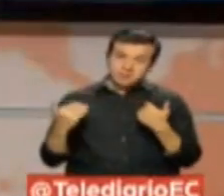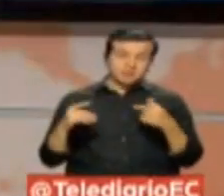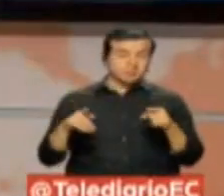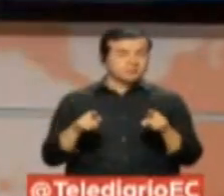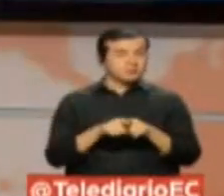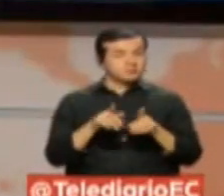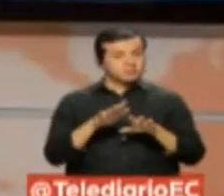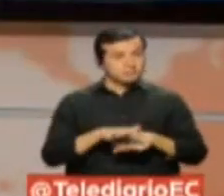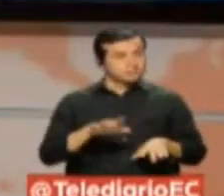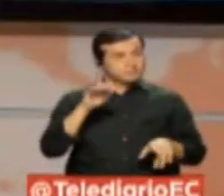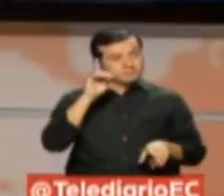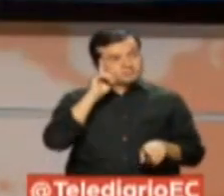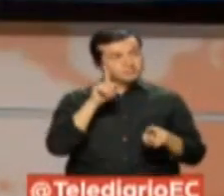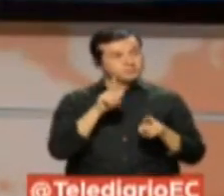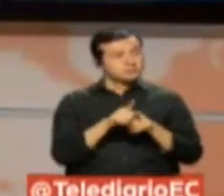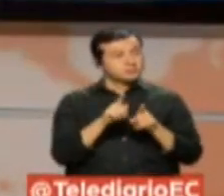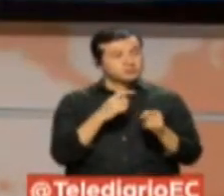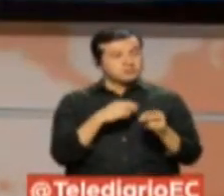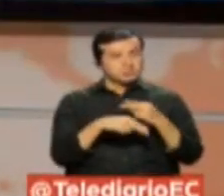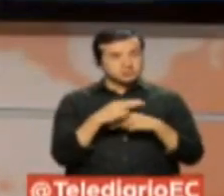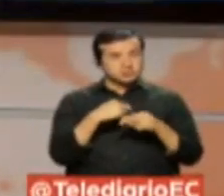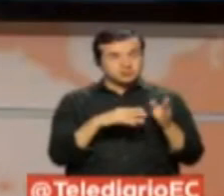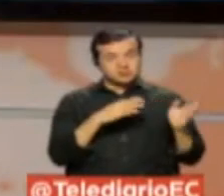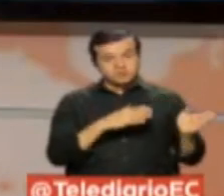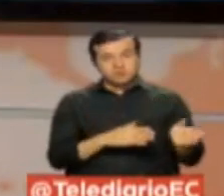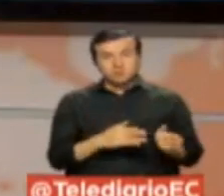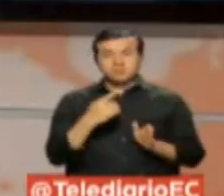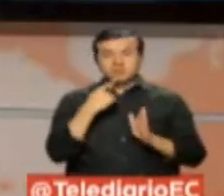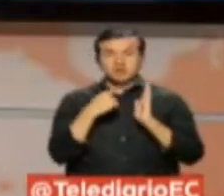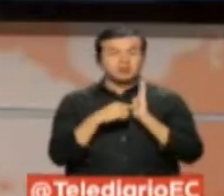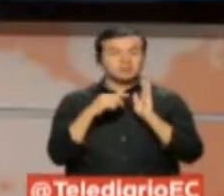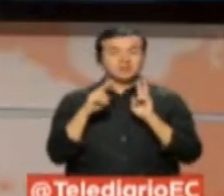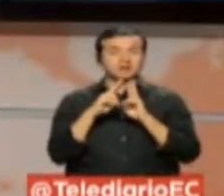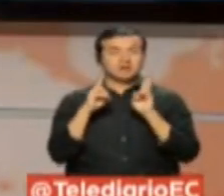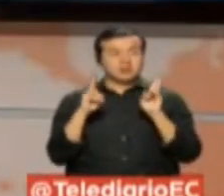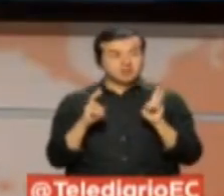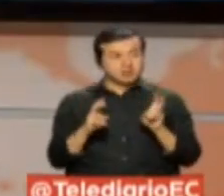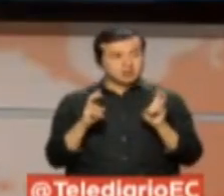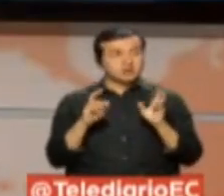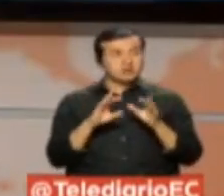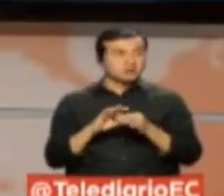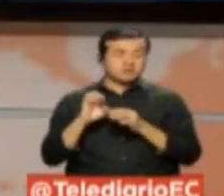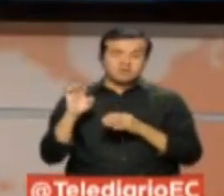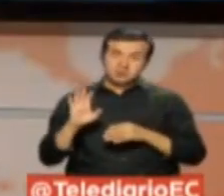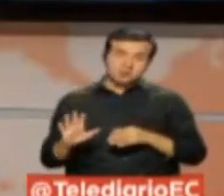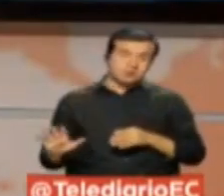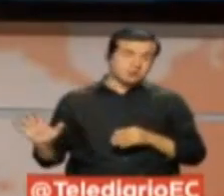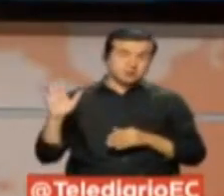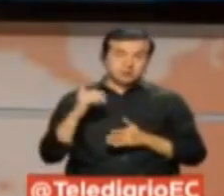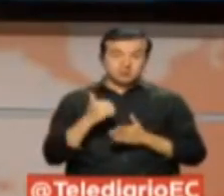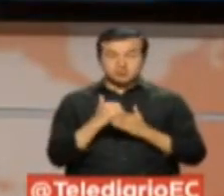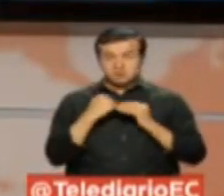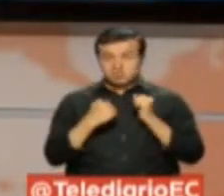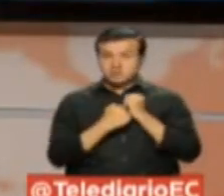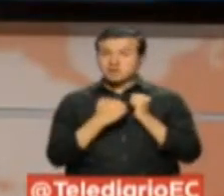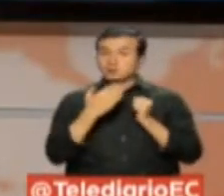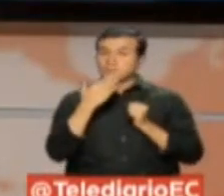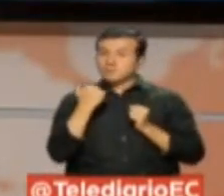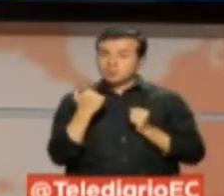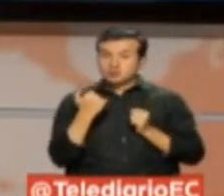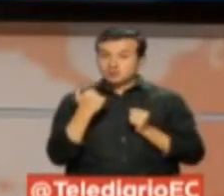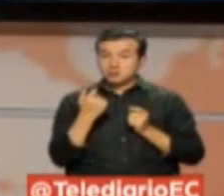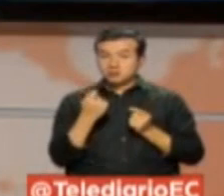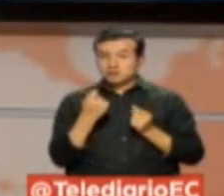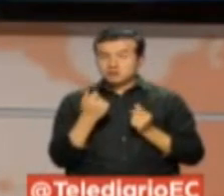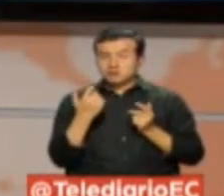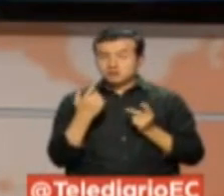a ver que los acuerdos comerciales que hemos firmado en los últimos años, por ejemplo, con el tema de la Unión Europea, ayudan también a mejorar el tema de